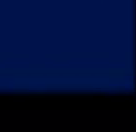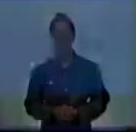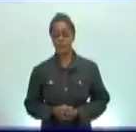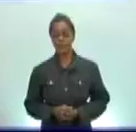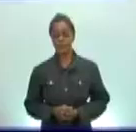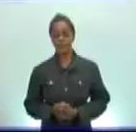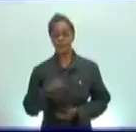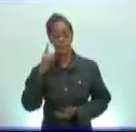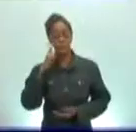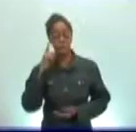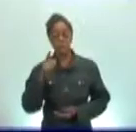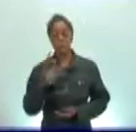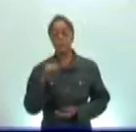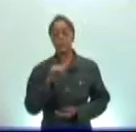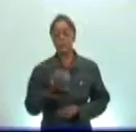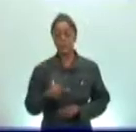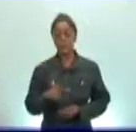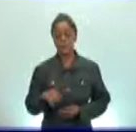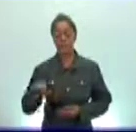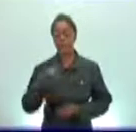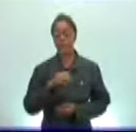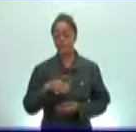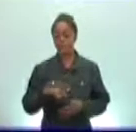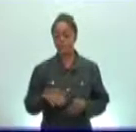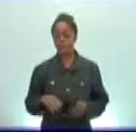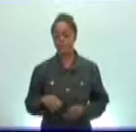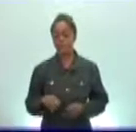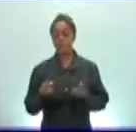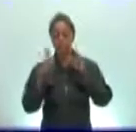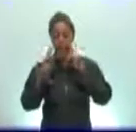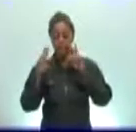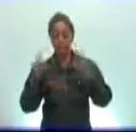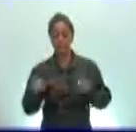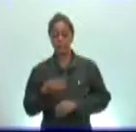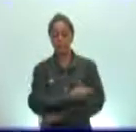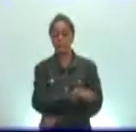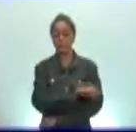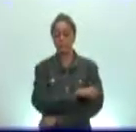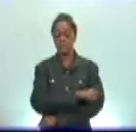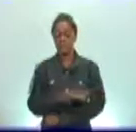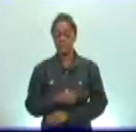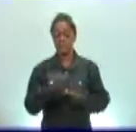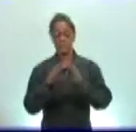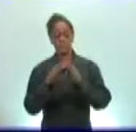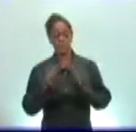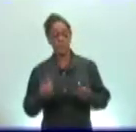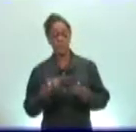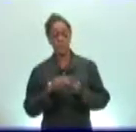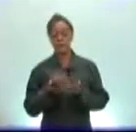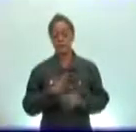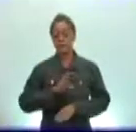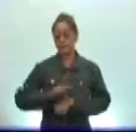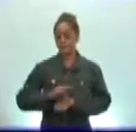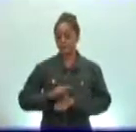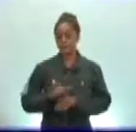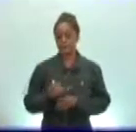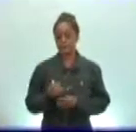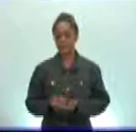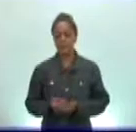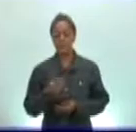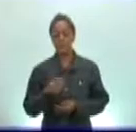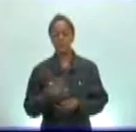Volvemos a reflejar la situación en que vivía el pueblo, los bohíos en que vivían los campesinos,